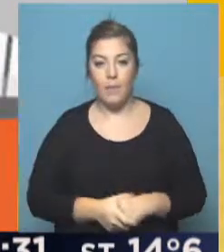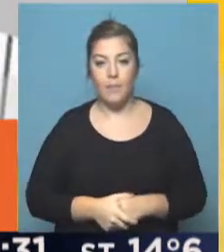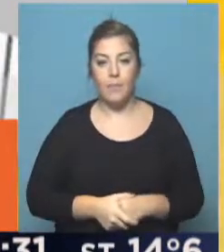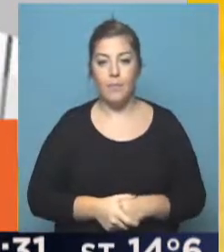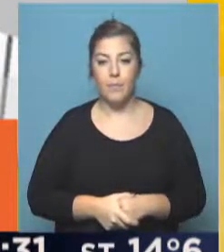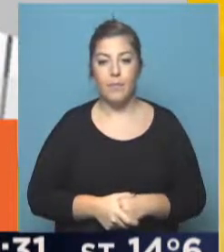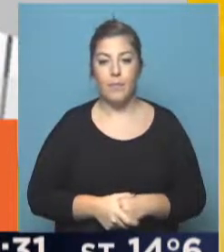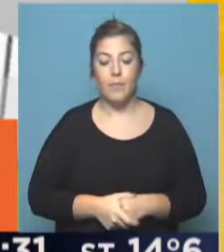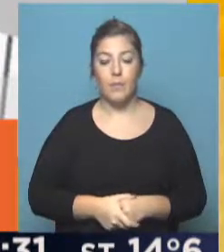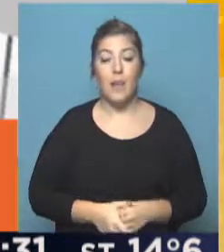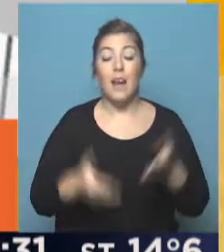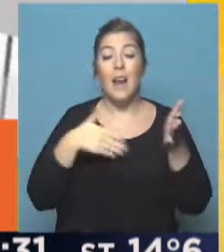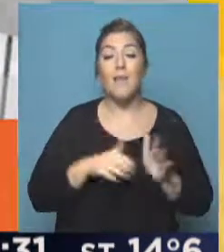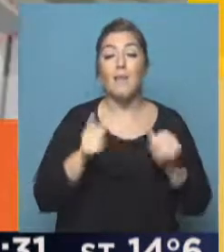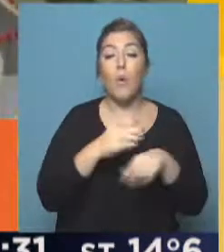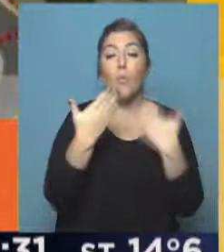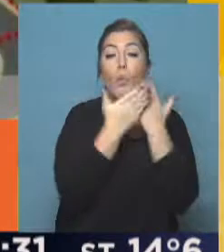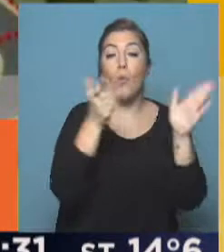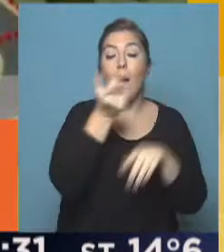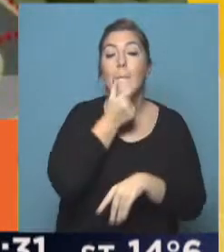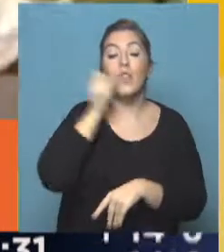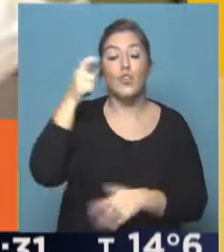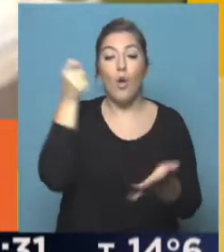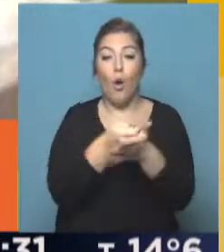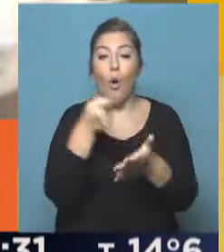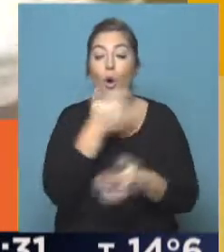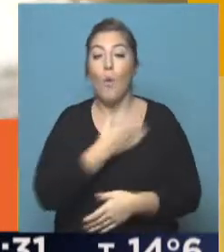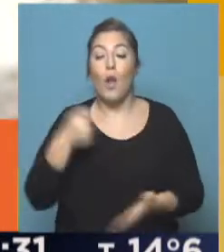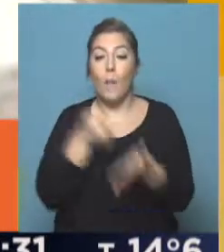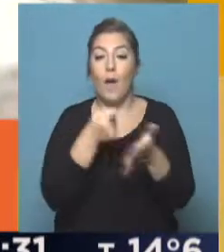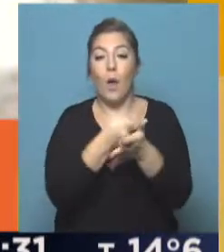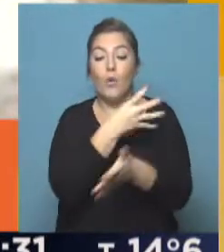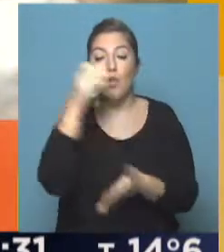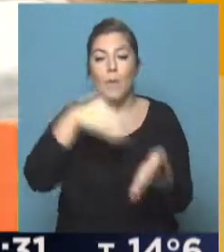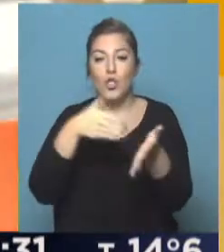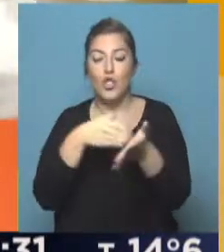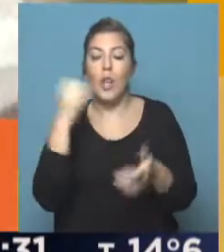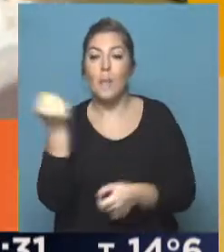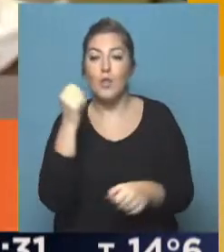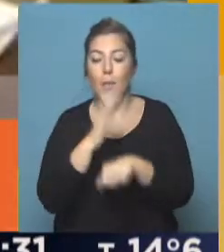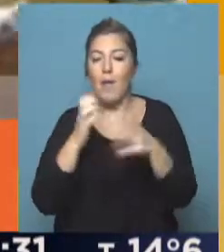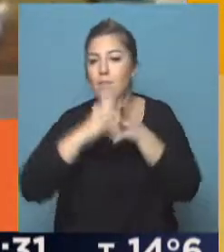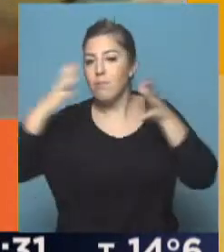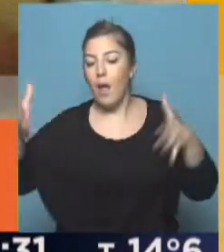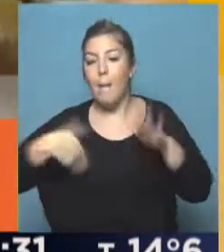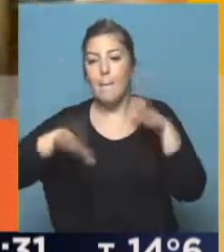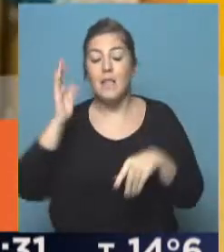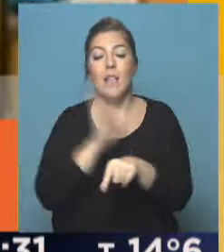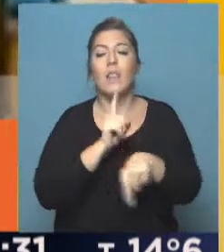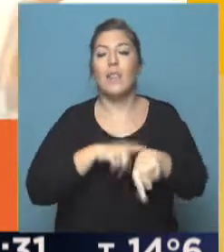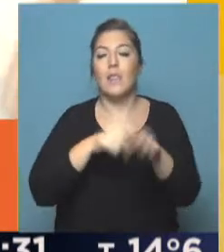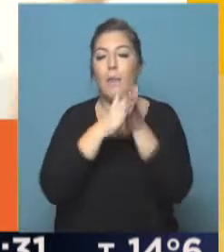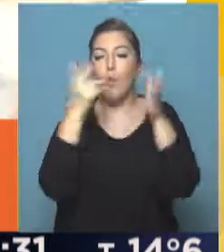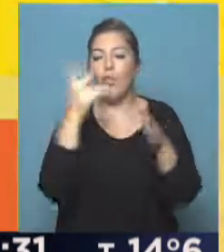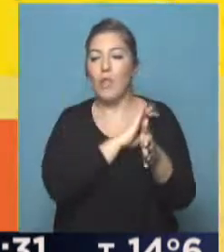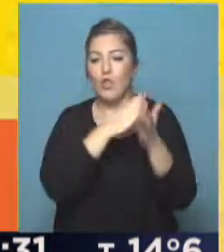Maternidad pública en Mendoza. El gobierno invertirá 400 millones de pesos para ampliarla. Lo hará en un plazo de